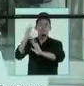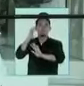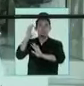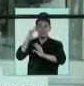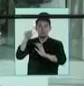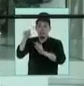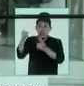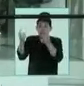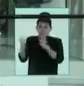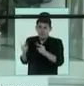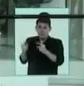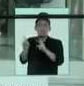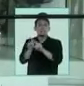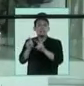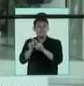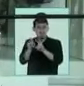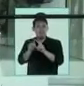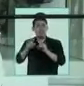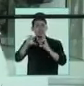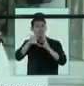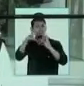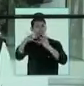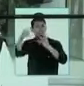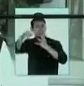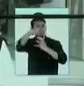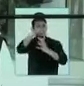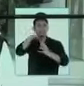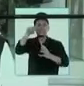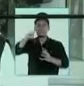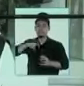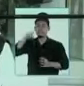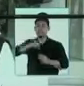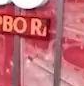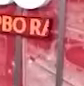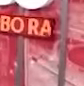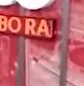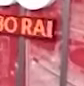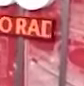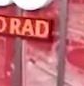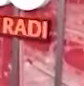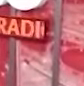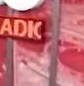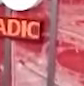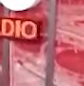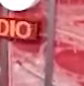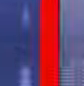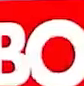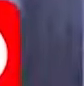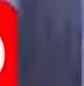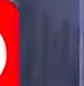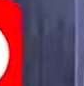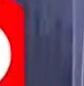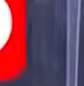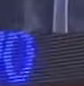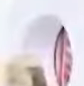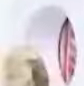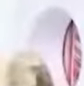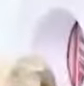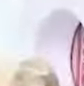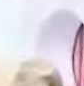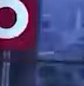Recontra falso, por mucho que se ponga su chalequito y nos quiera florear. Arranca tu día con el magazine más dinámico del